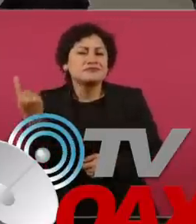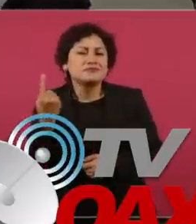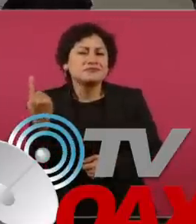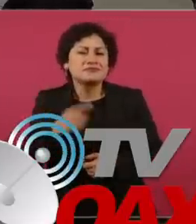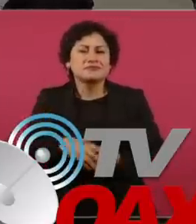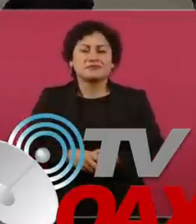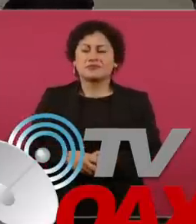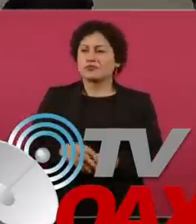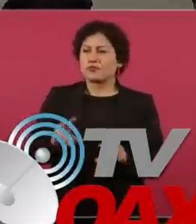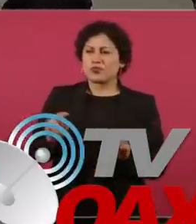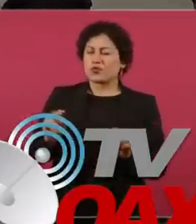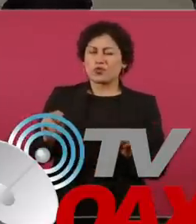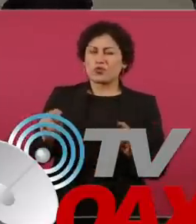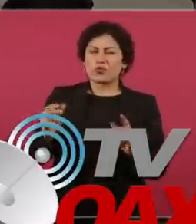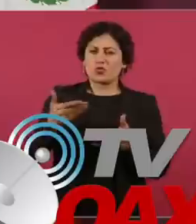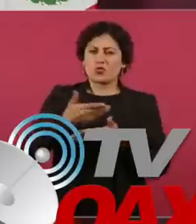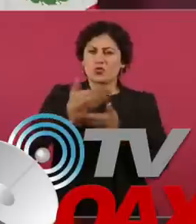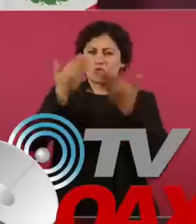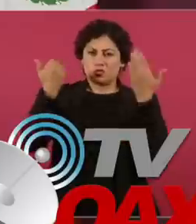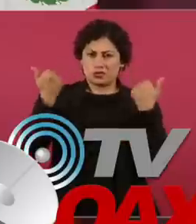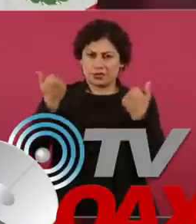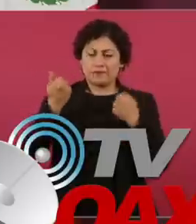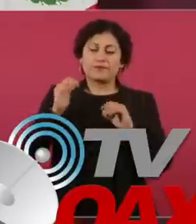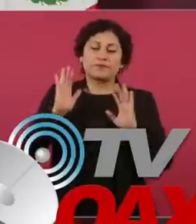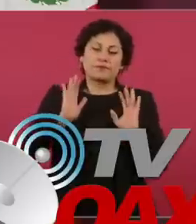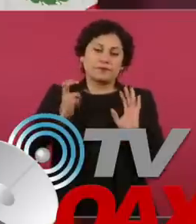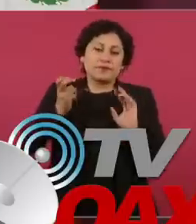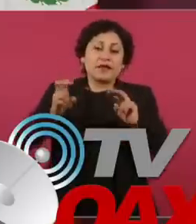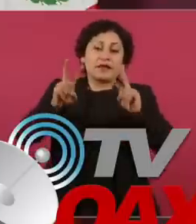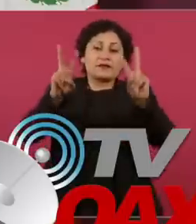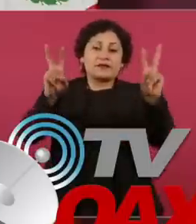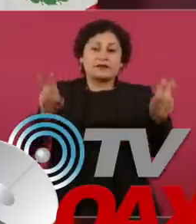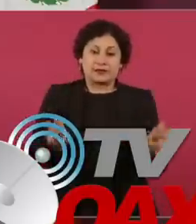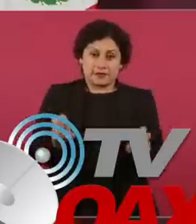No sé, esto corresponde a Marina.